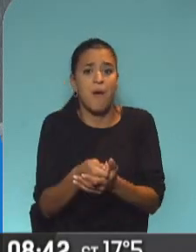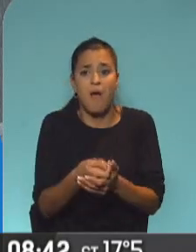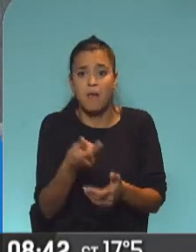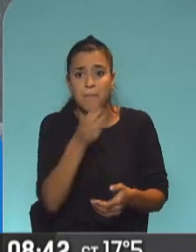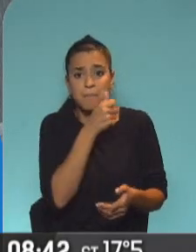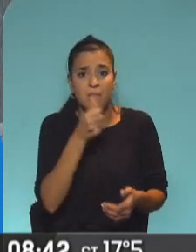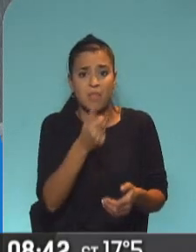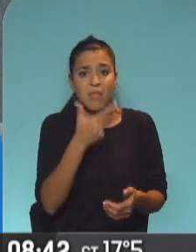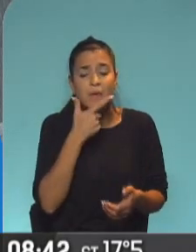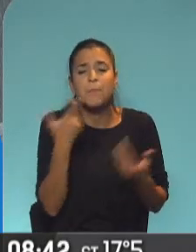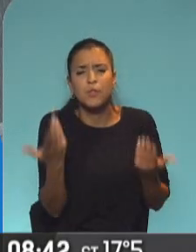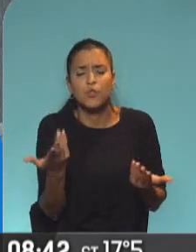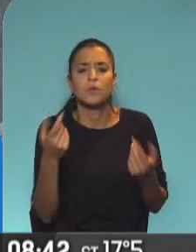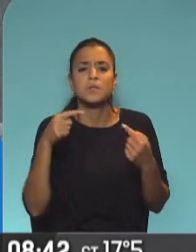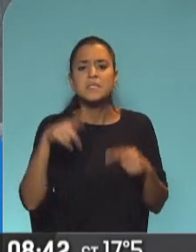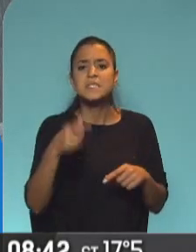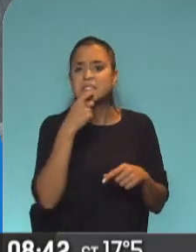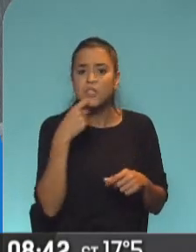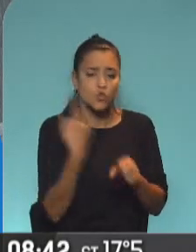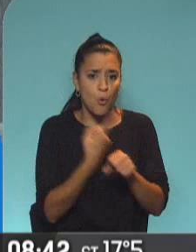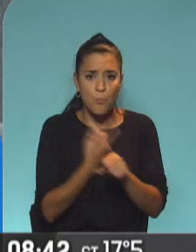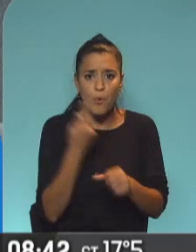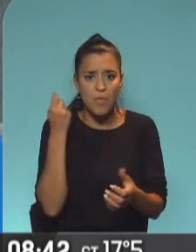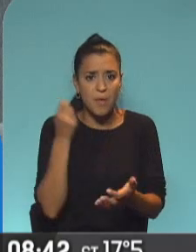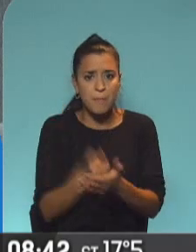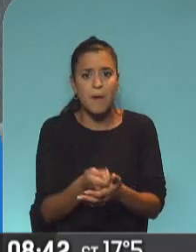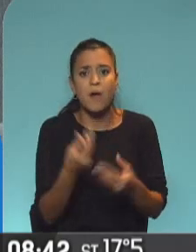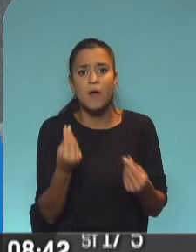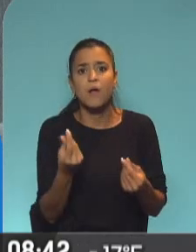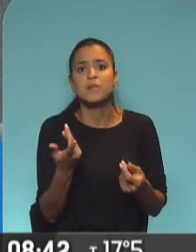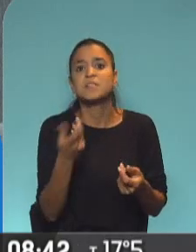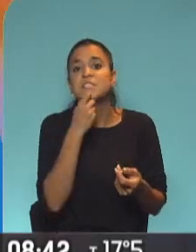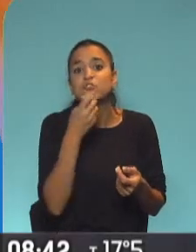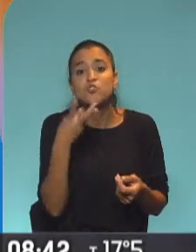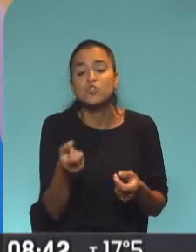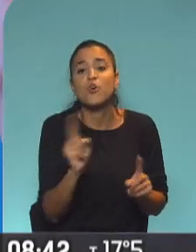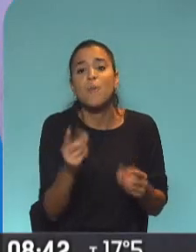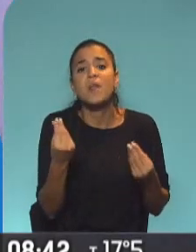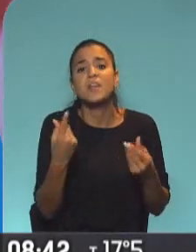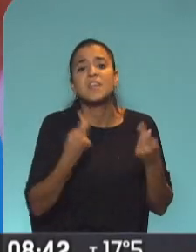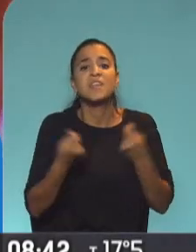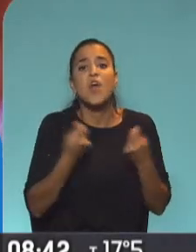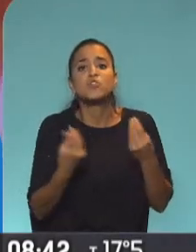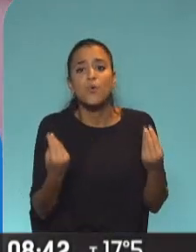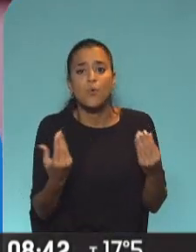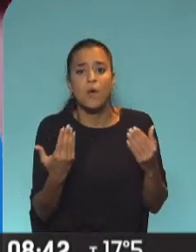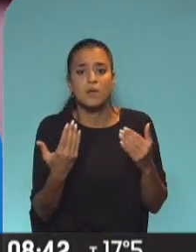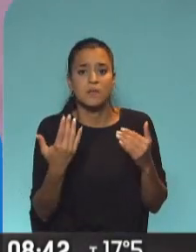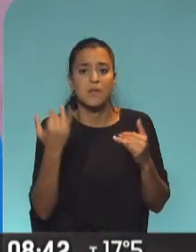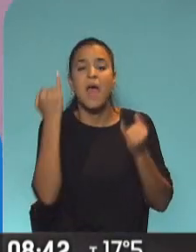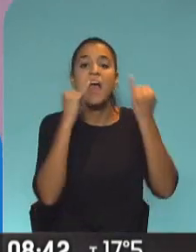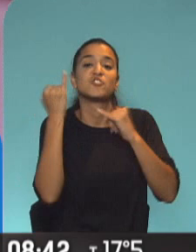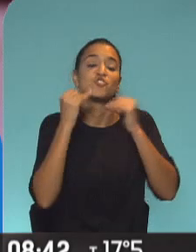medicamento. Ahora, si no lo puede pagar y el remedio no se compra, ¿cuál es el negocio? Mantener acciones altas